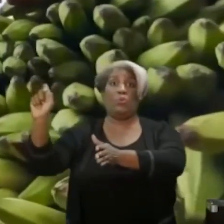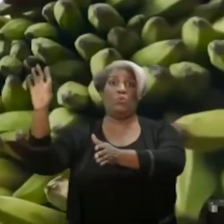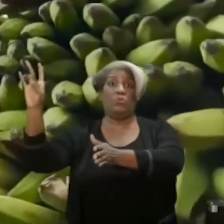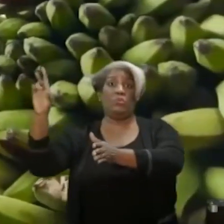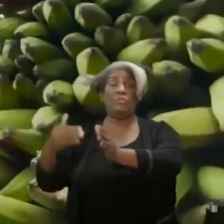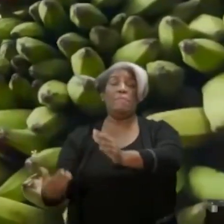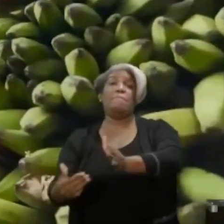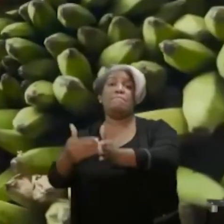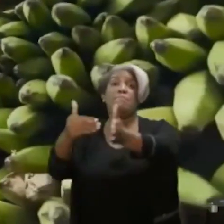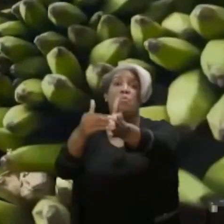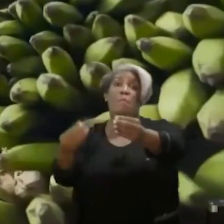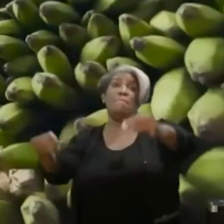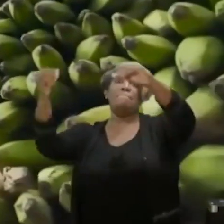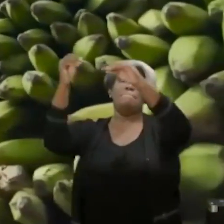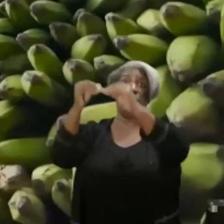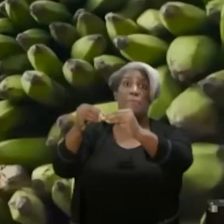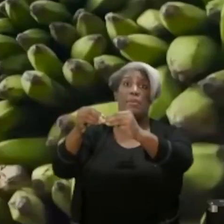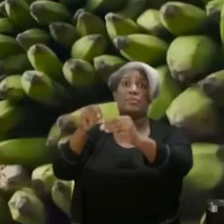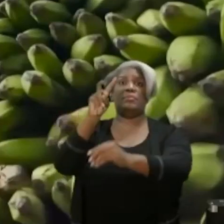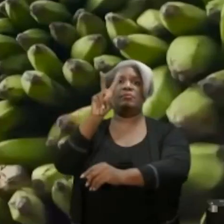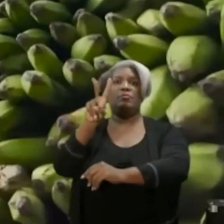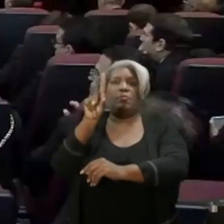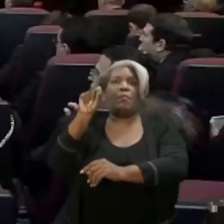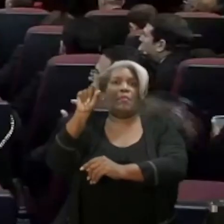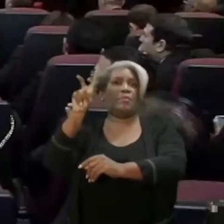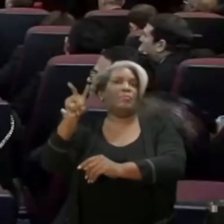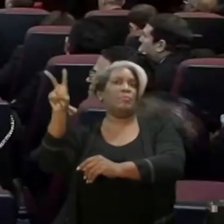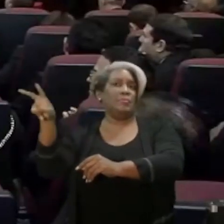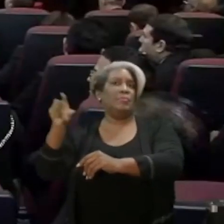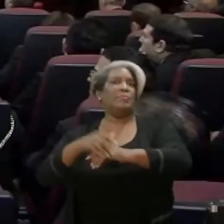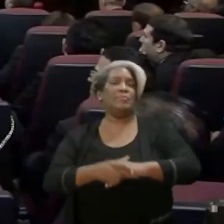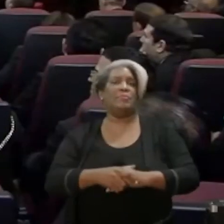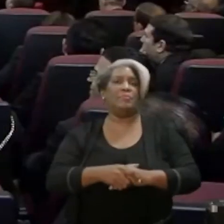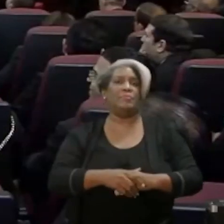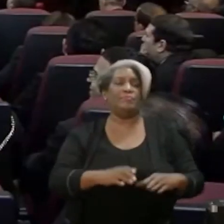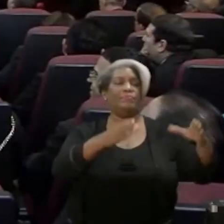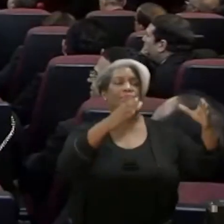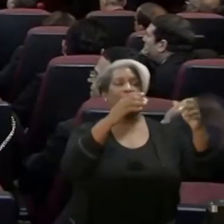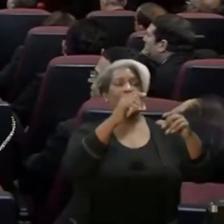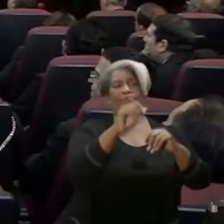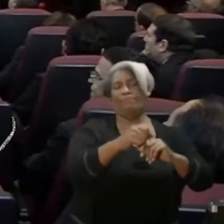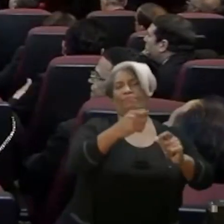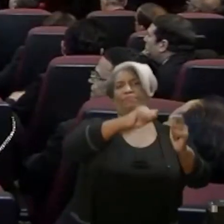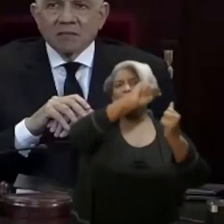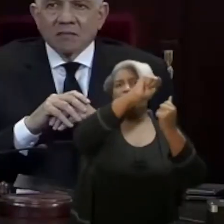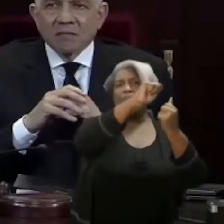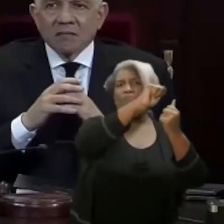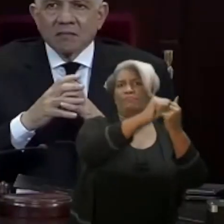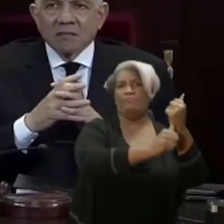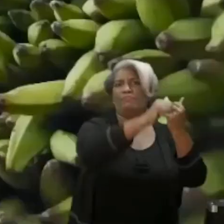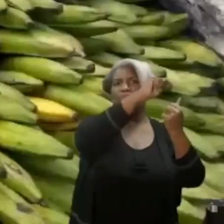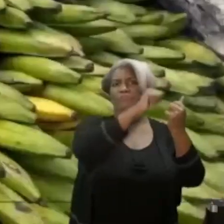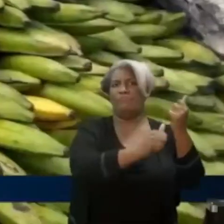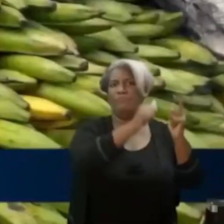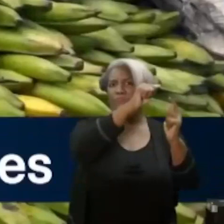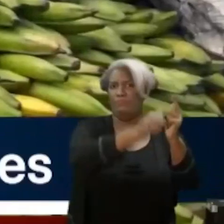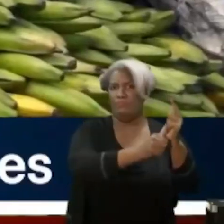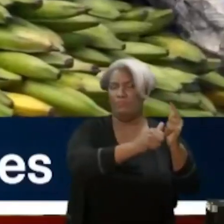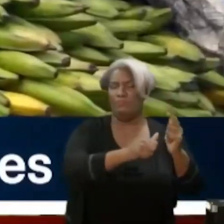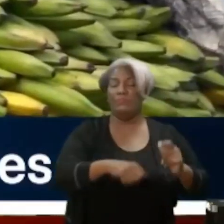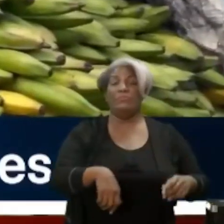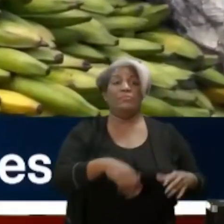2022. En plátano, Hemos pasado de una producción en